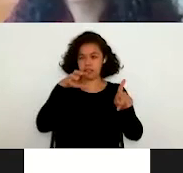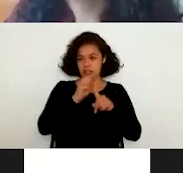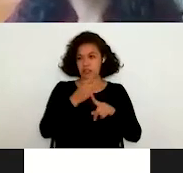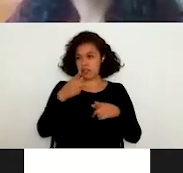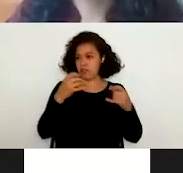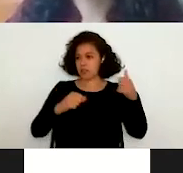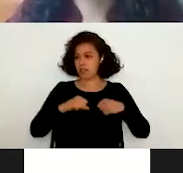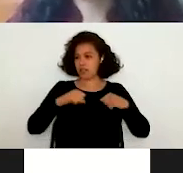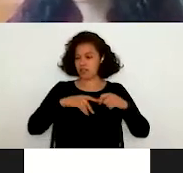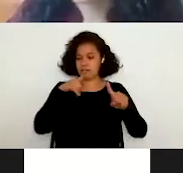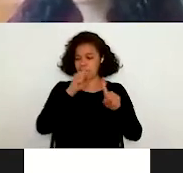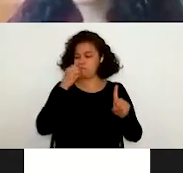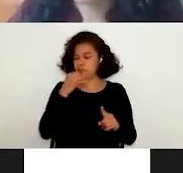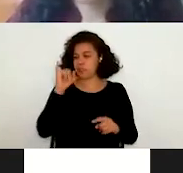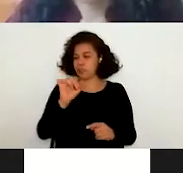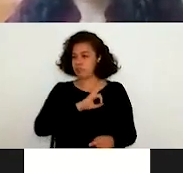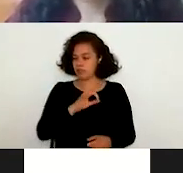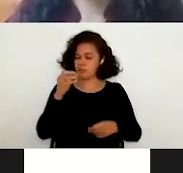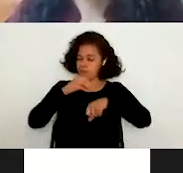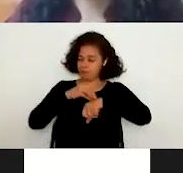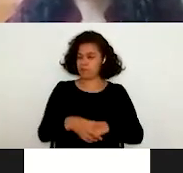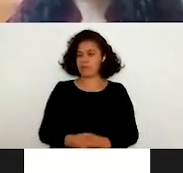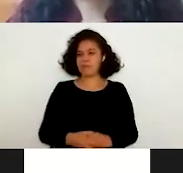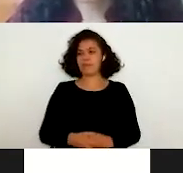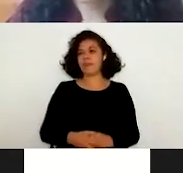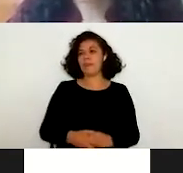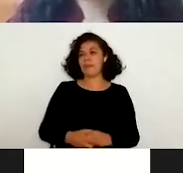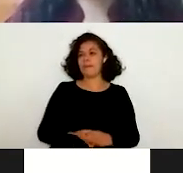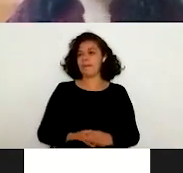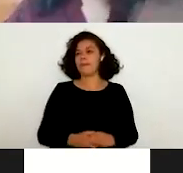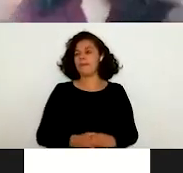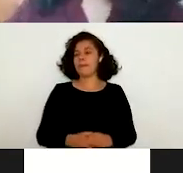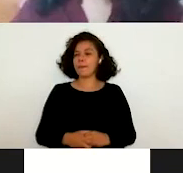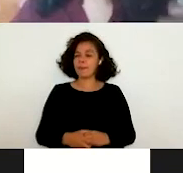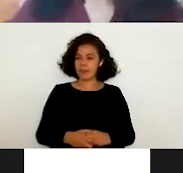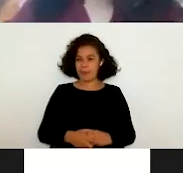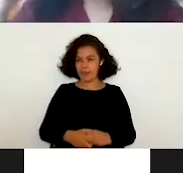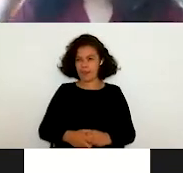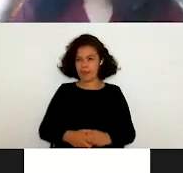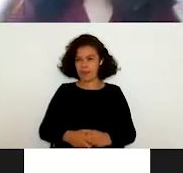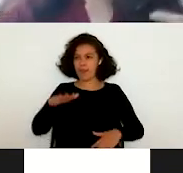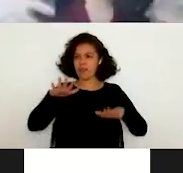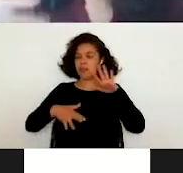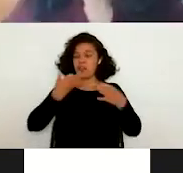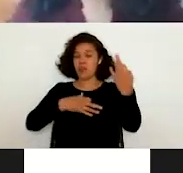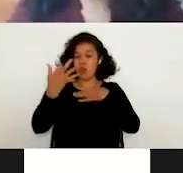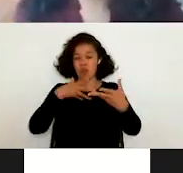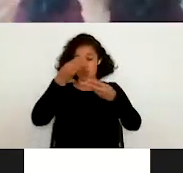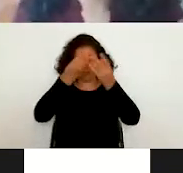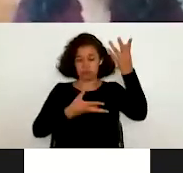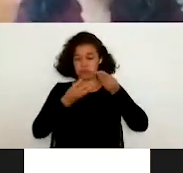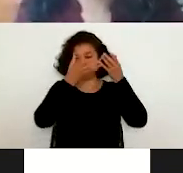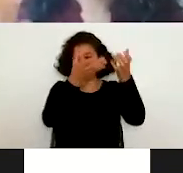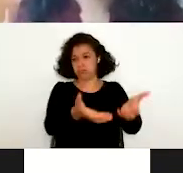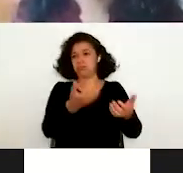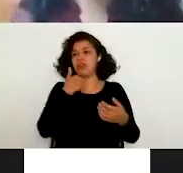actividad podría ser, ¿no? Porque también muchas veces queremos como entregar todo, ¿no? Si es que nos los piden, pues